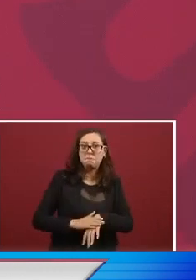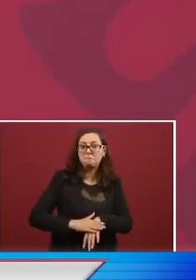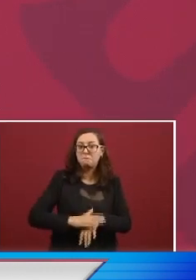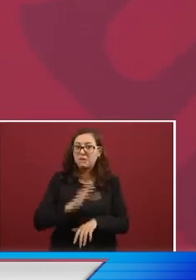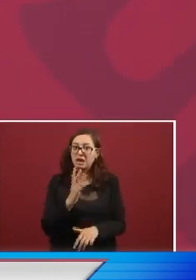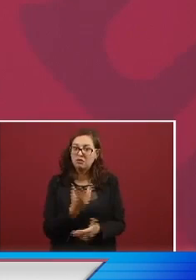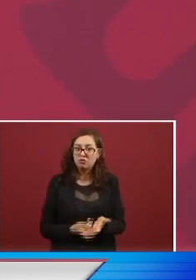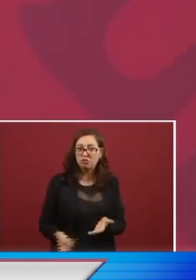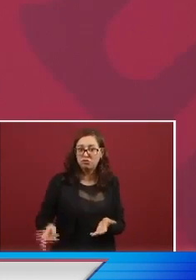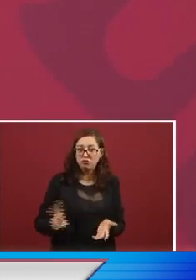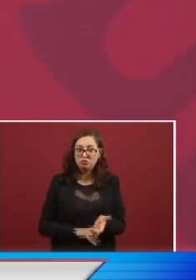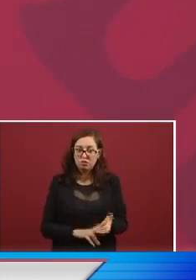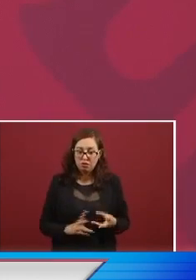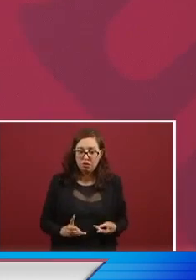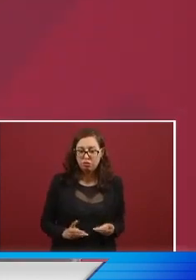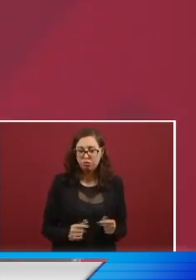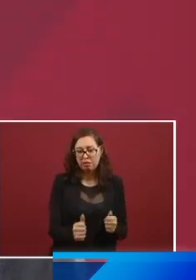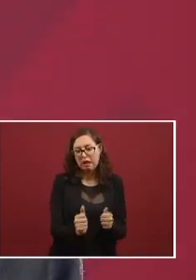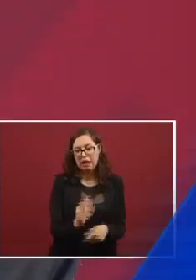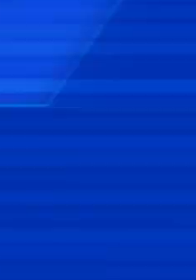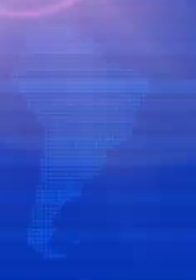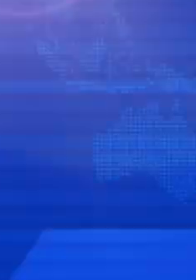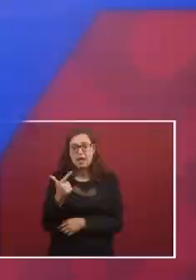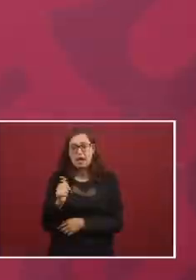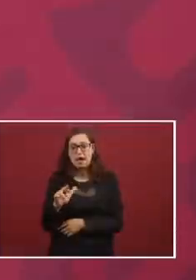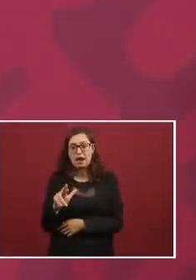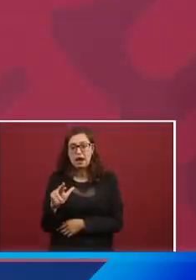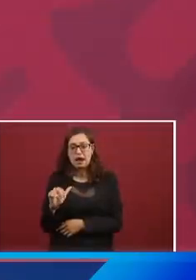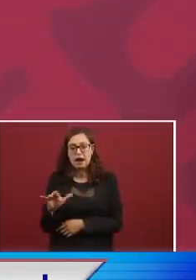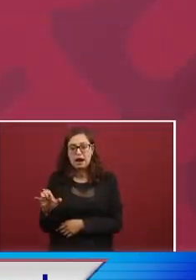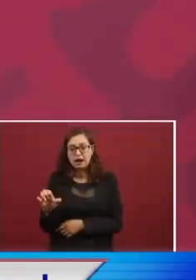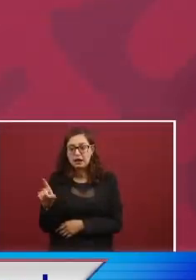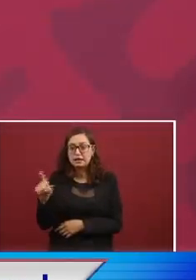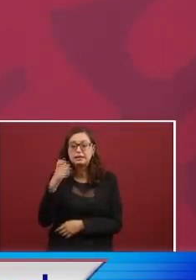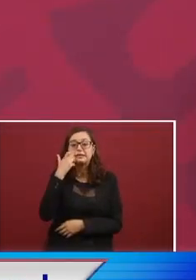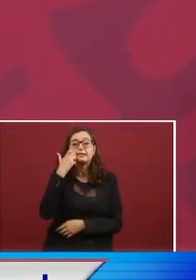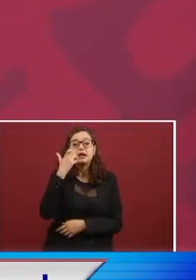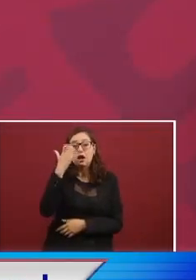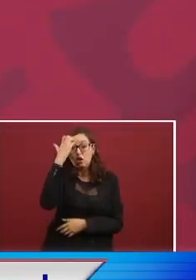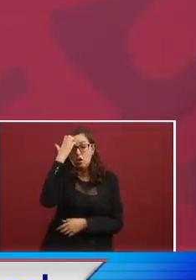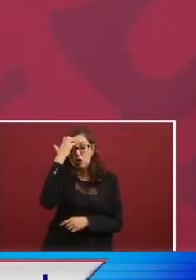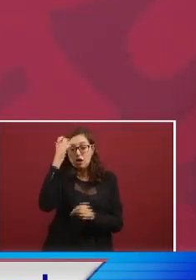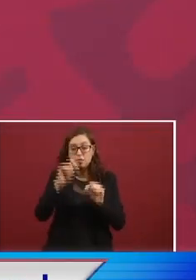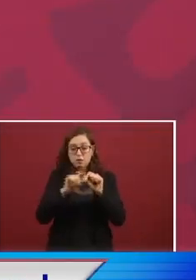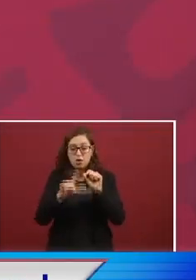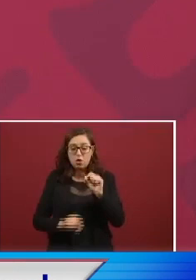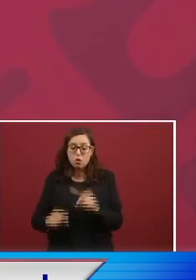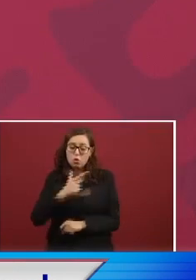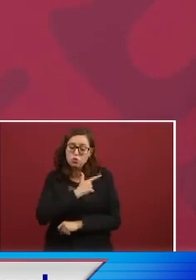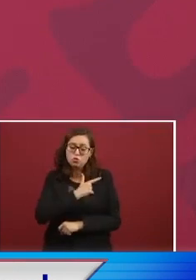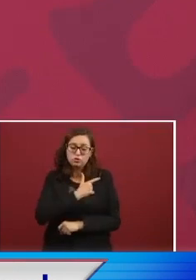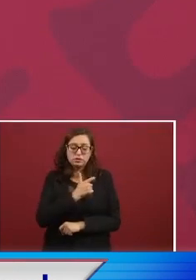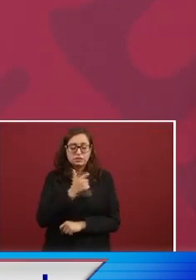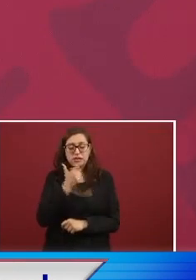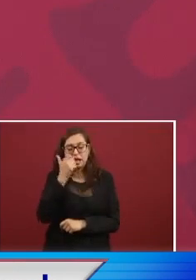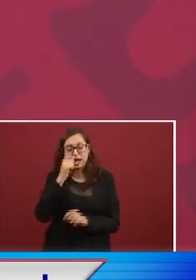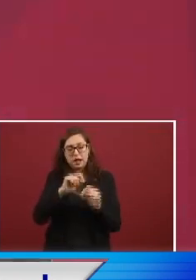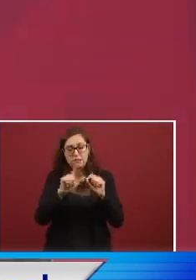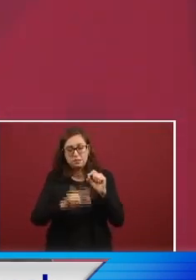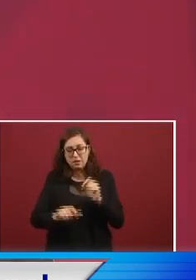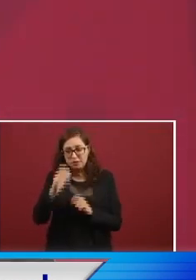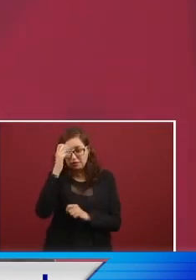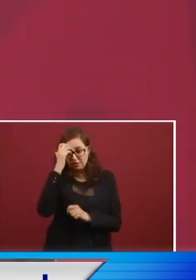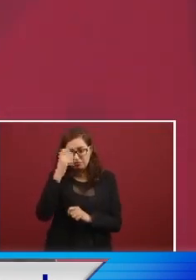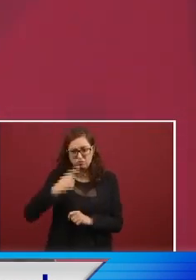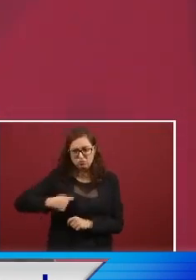adultos mayores y jóvenes construyendo el futuro. Fondo Monetario Internacional. Se cuenta actualmente con una línea